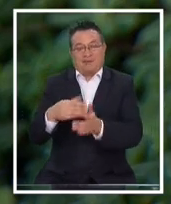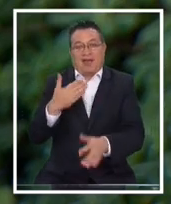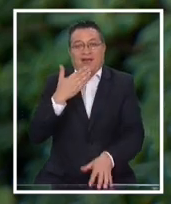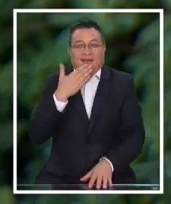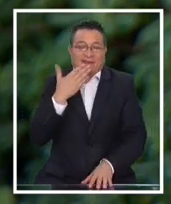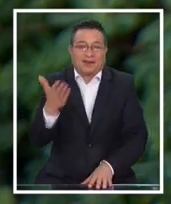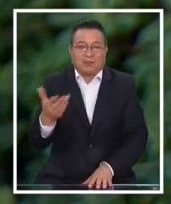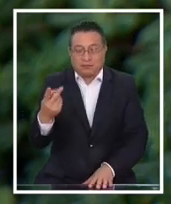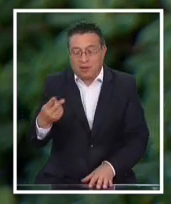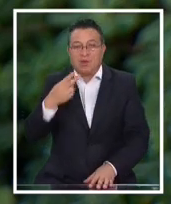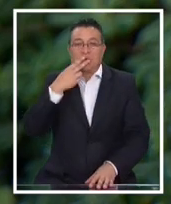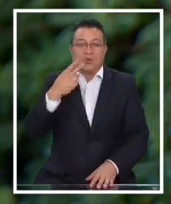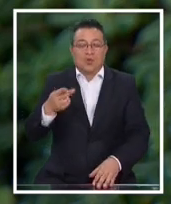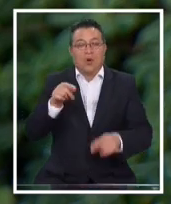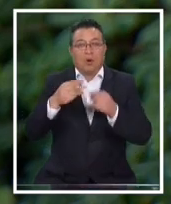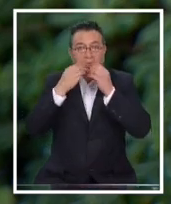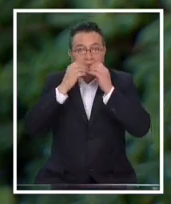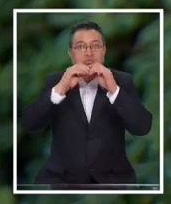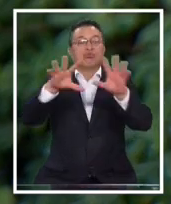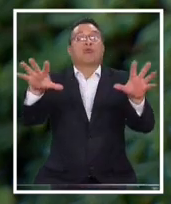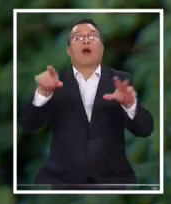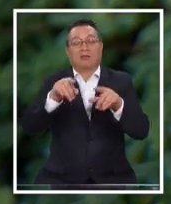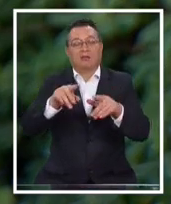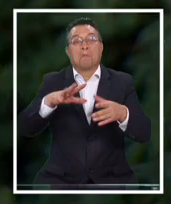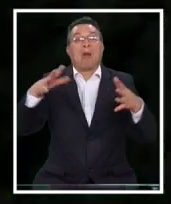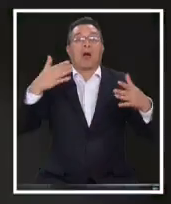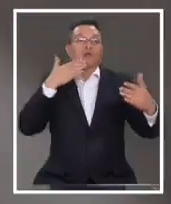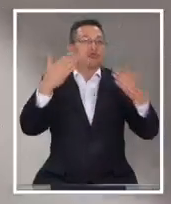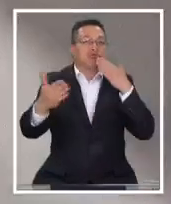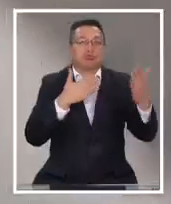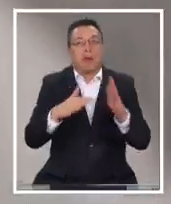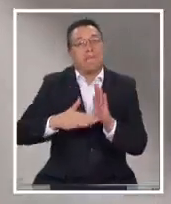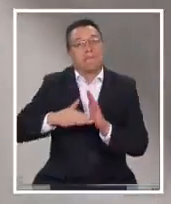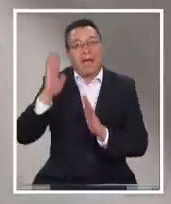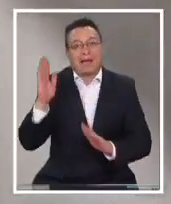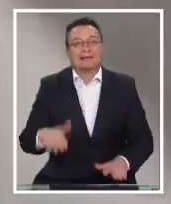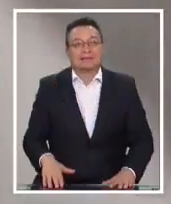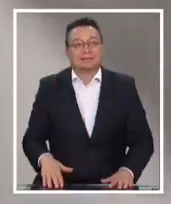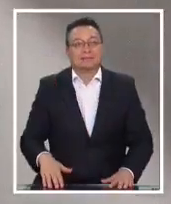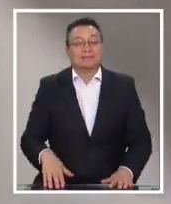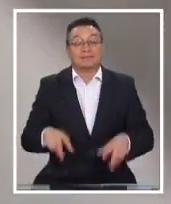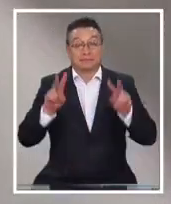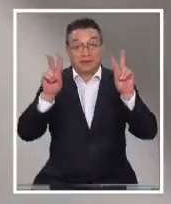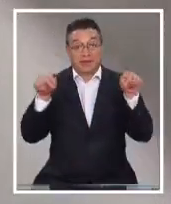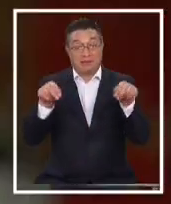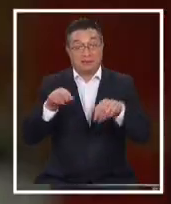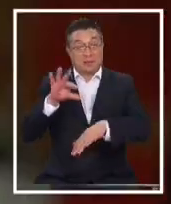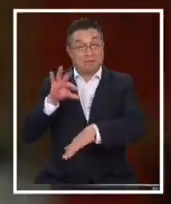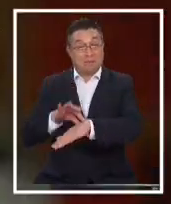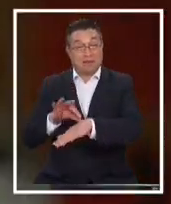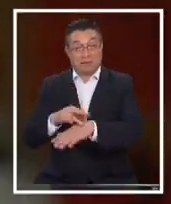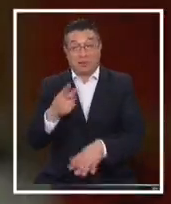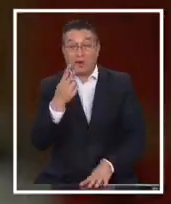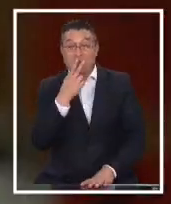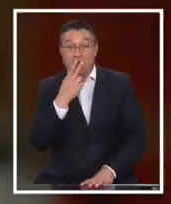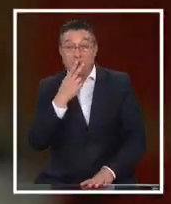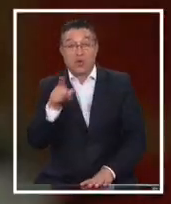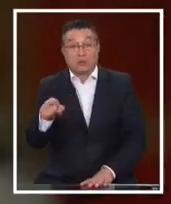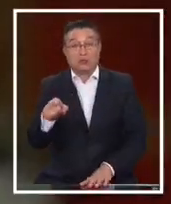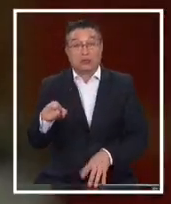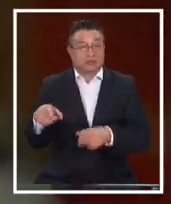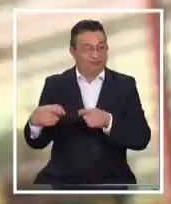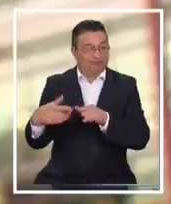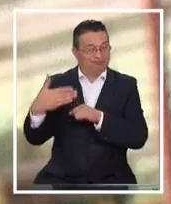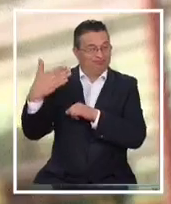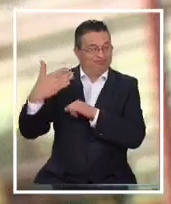cigarrillo de la mano a la boca y todo eso también confiere mayor contagiosidad. Desde el punto de vista médico, el cigarrillo puede ser un enemigo a la